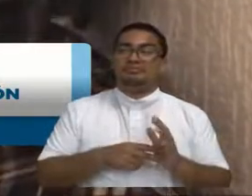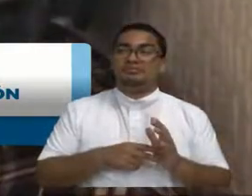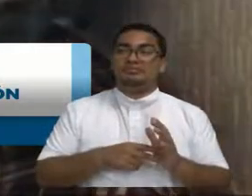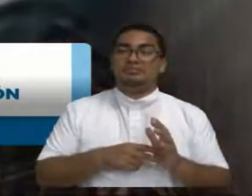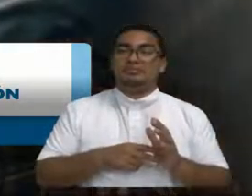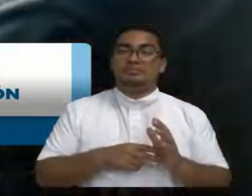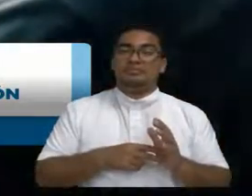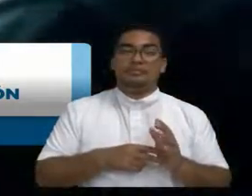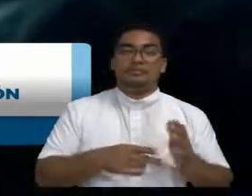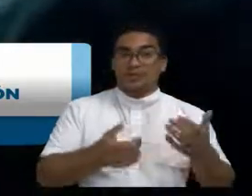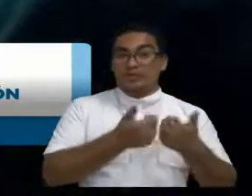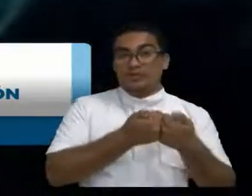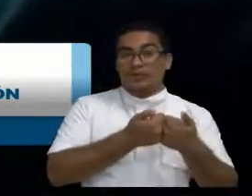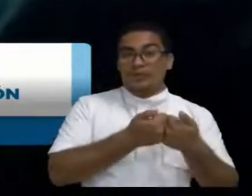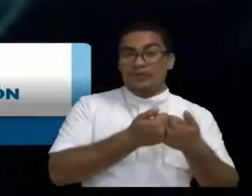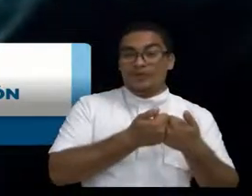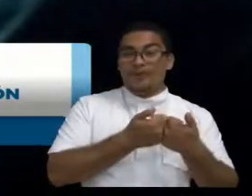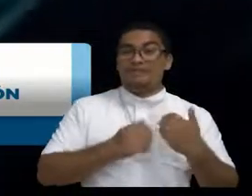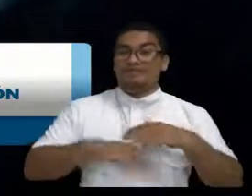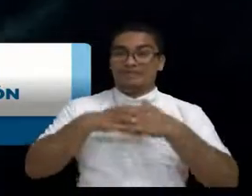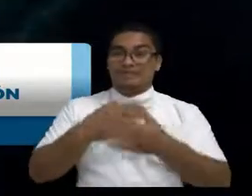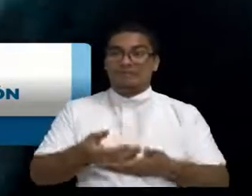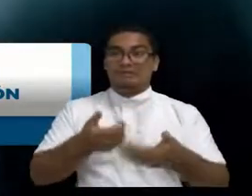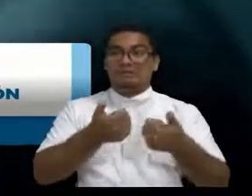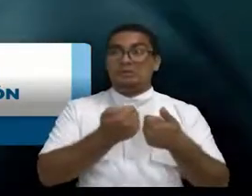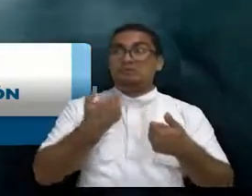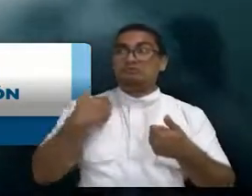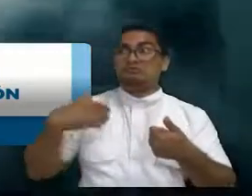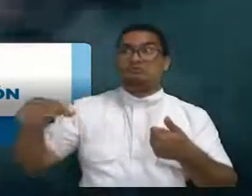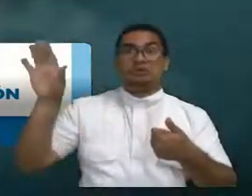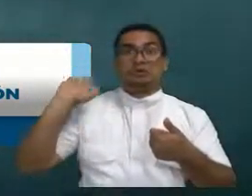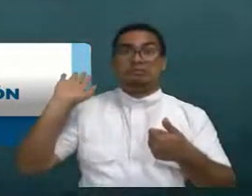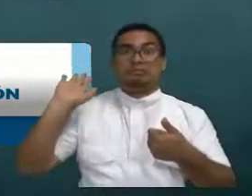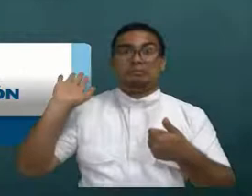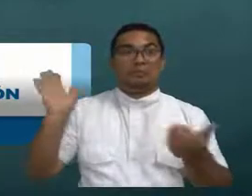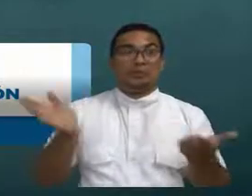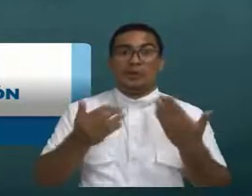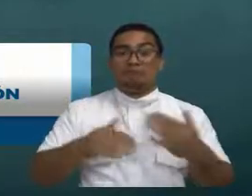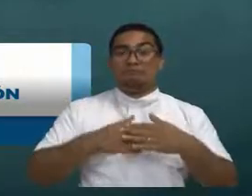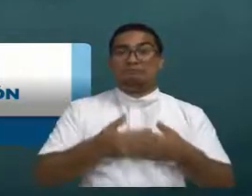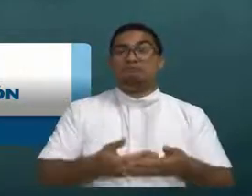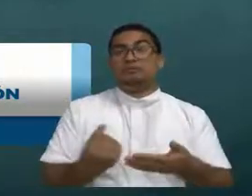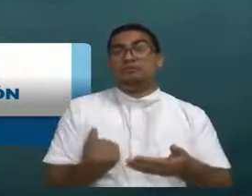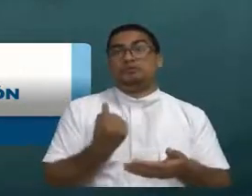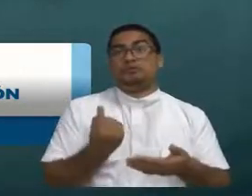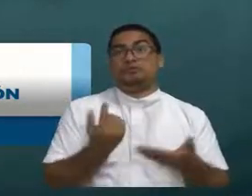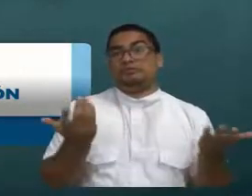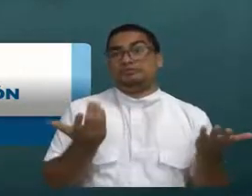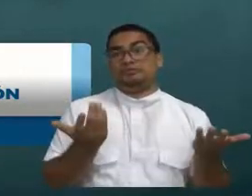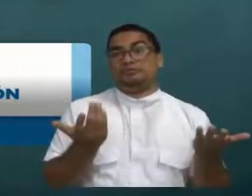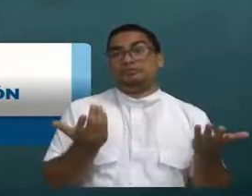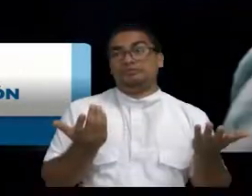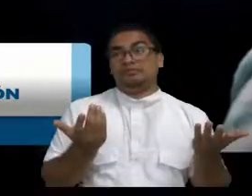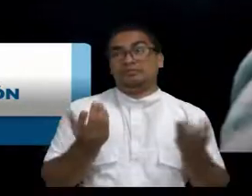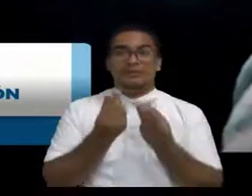apoya? ¿Tiene la situación económica estable o no tiene una situación económica estable,